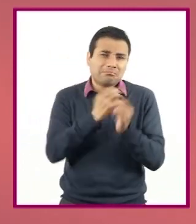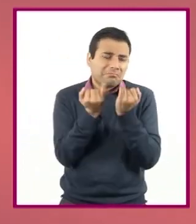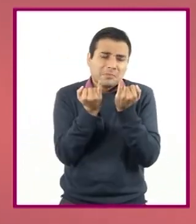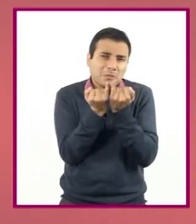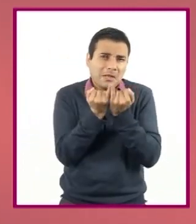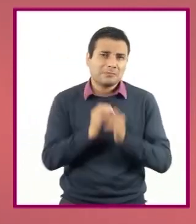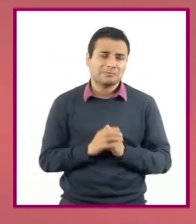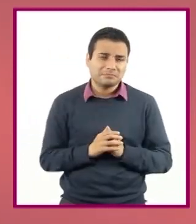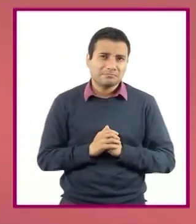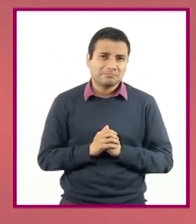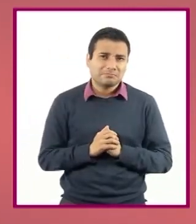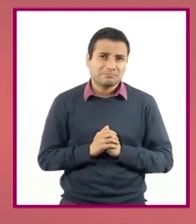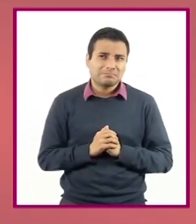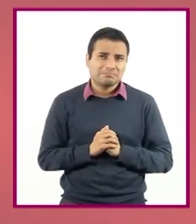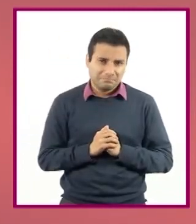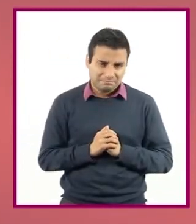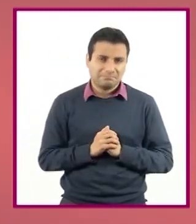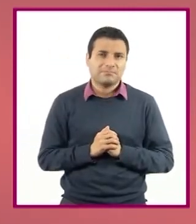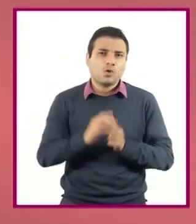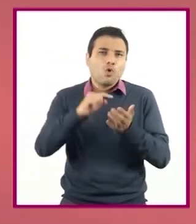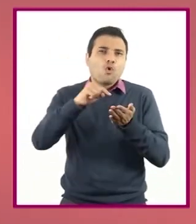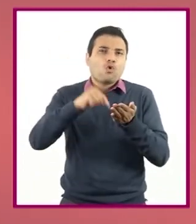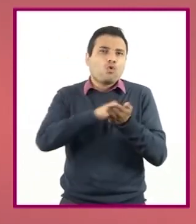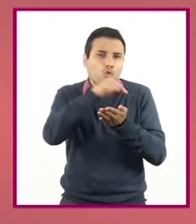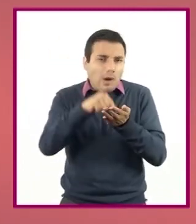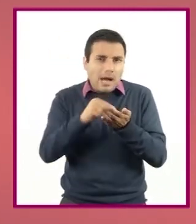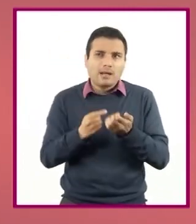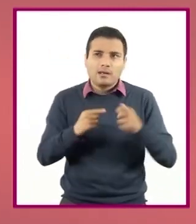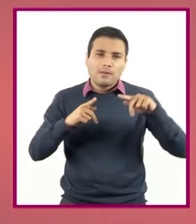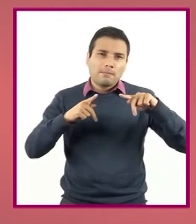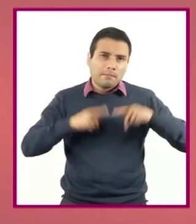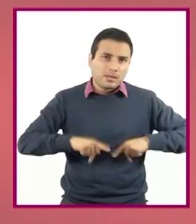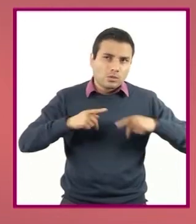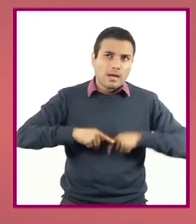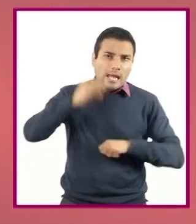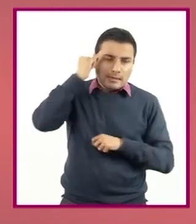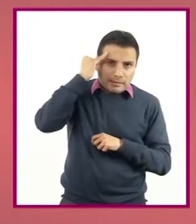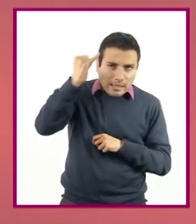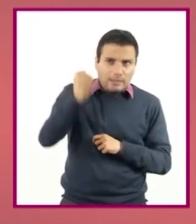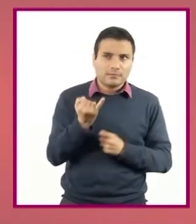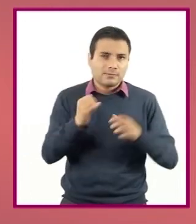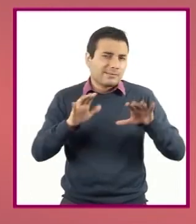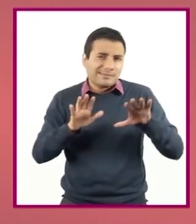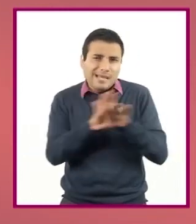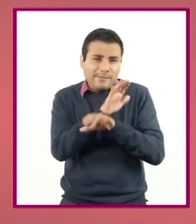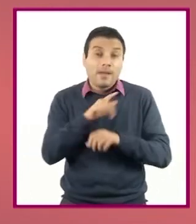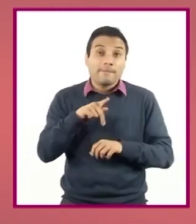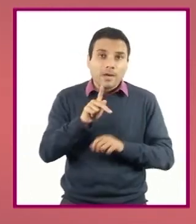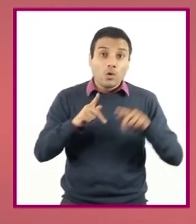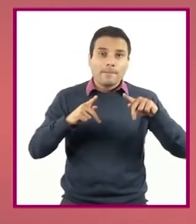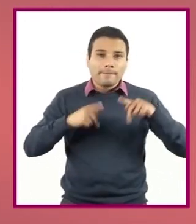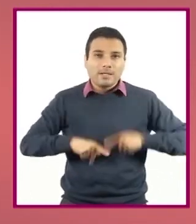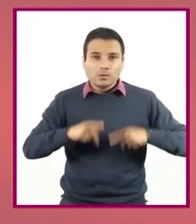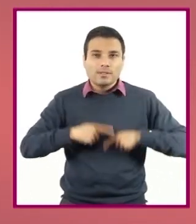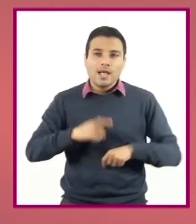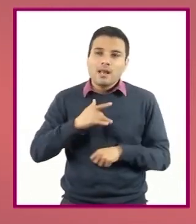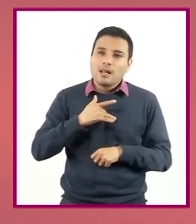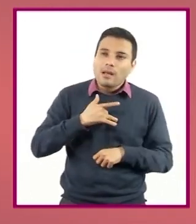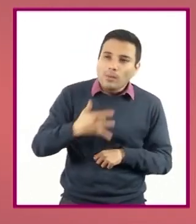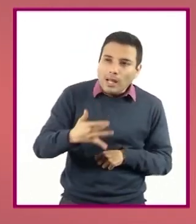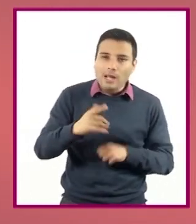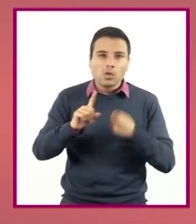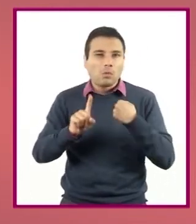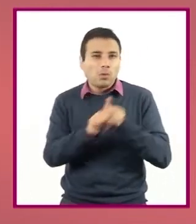renacentistas. Cambian los escenarios y las ideologías, pero las tragedias, romances y conflictos humanos